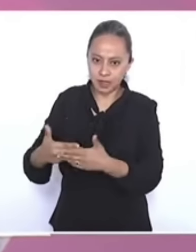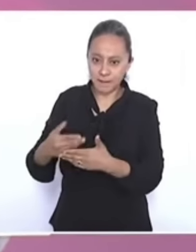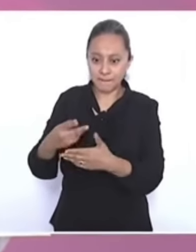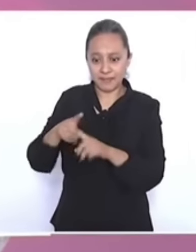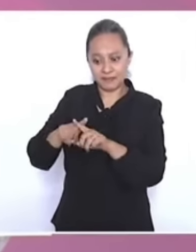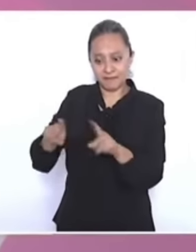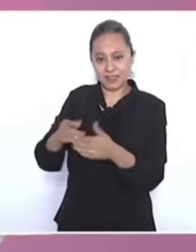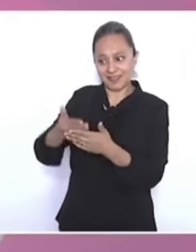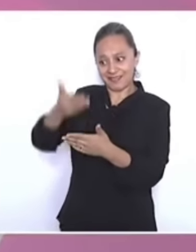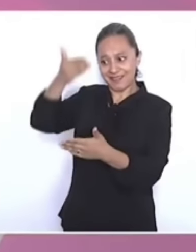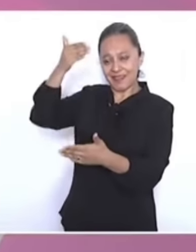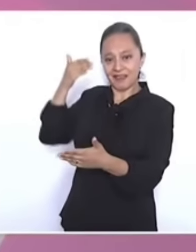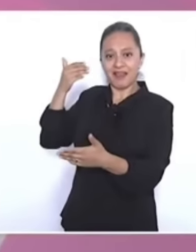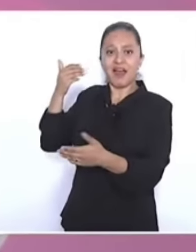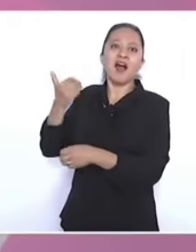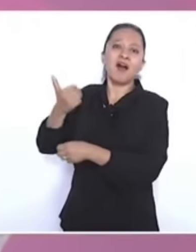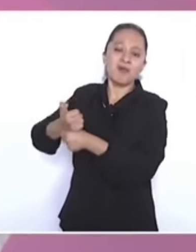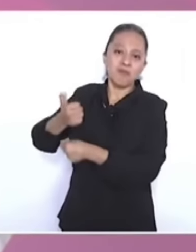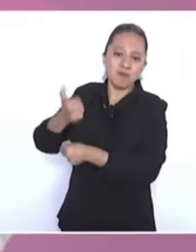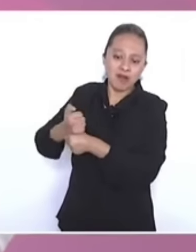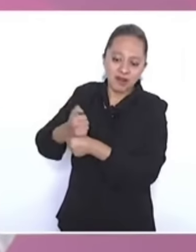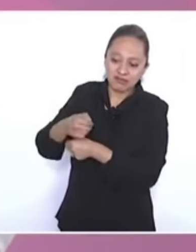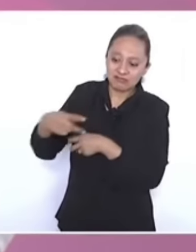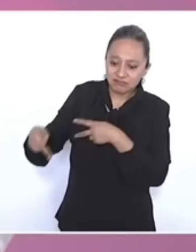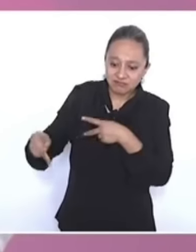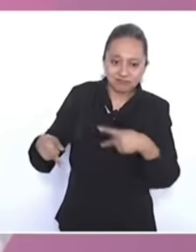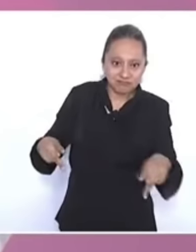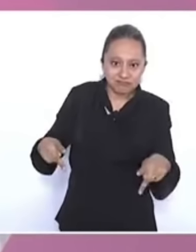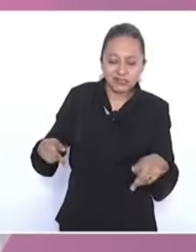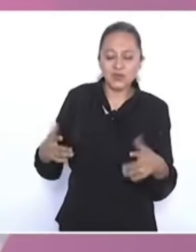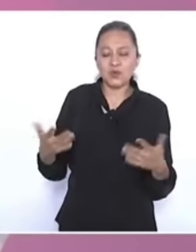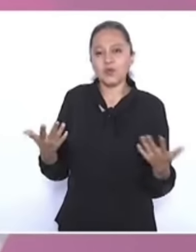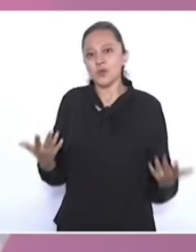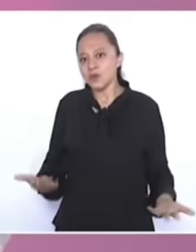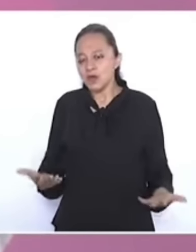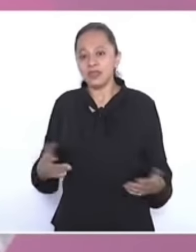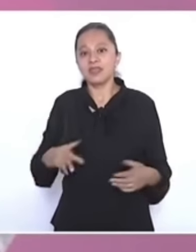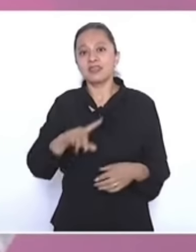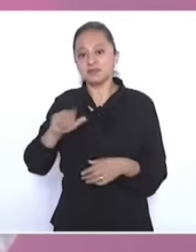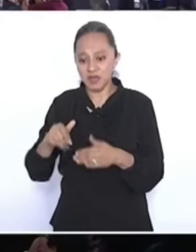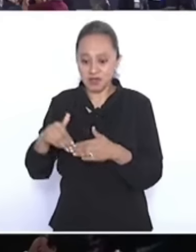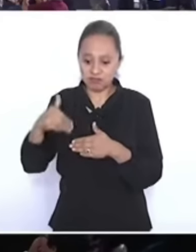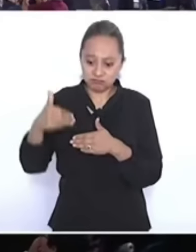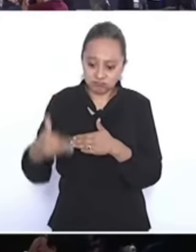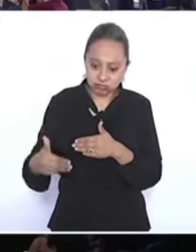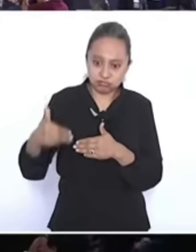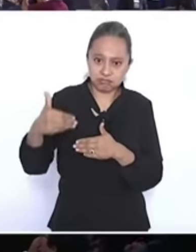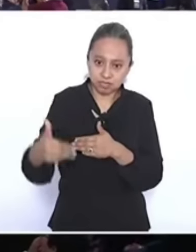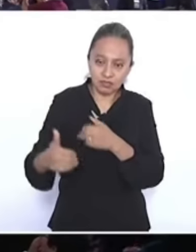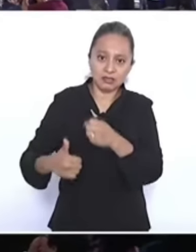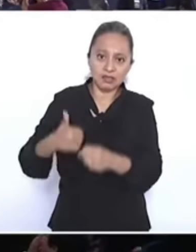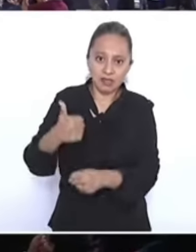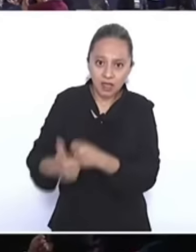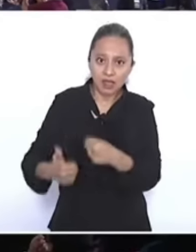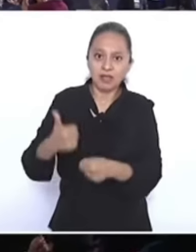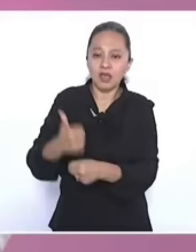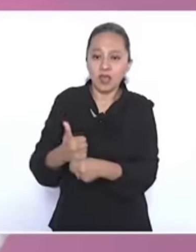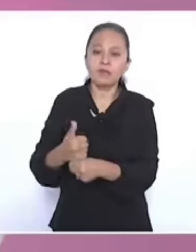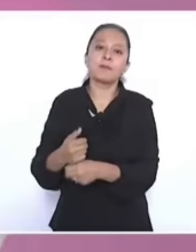a la realidad que les tocó vivir a ellos, ya que en los años siguientes padecieron las políticas